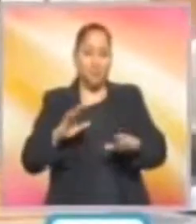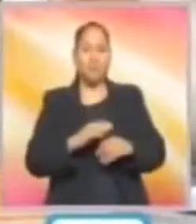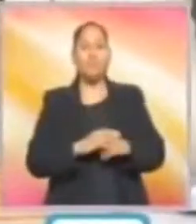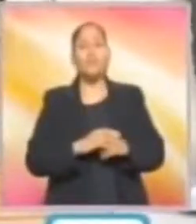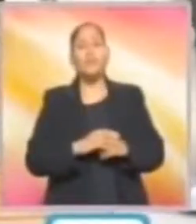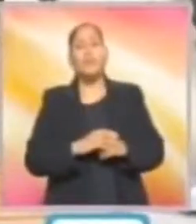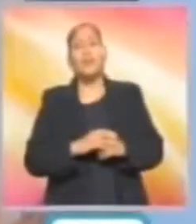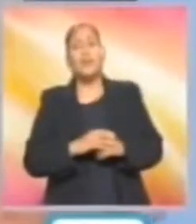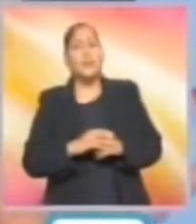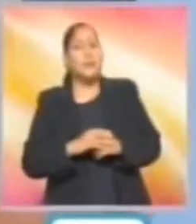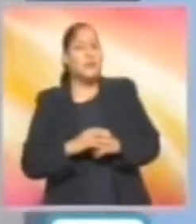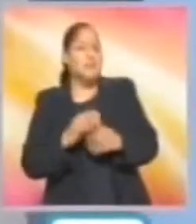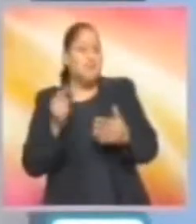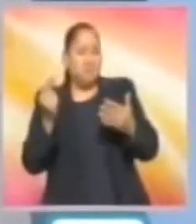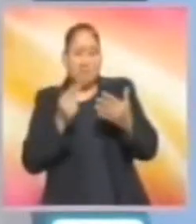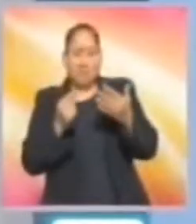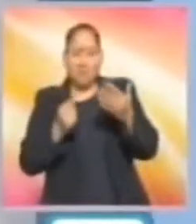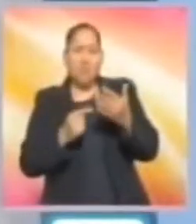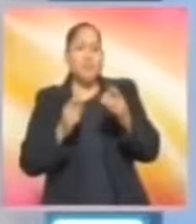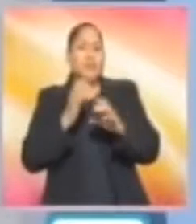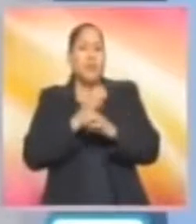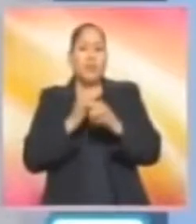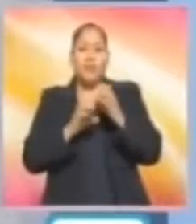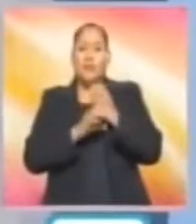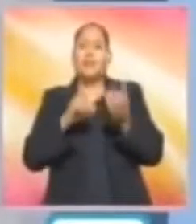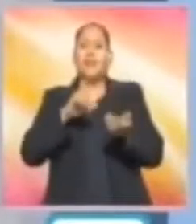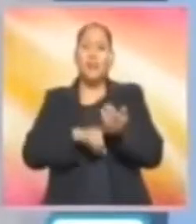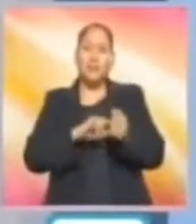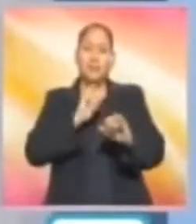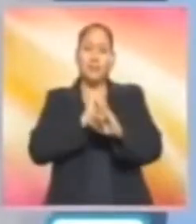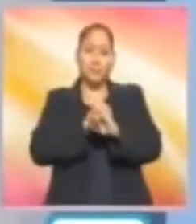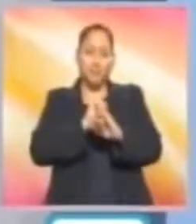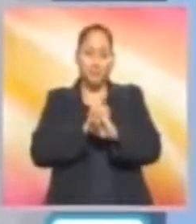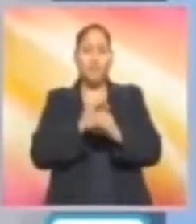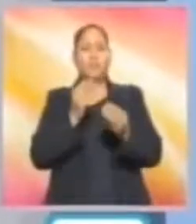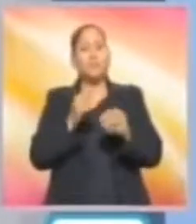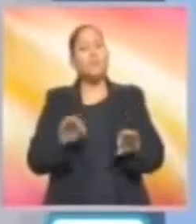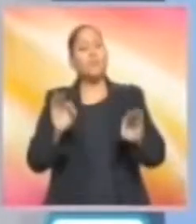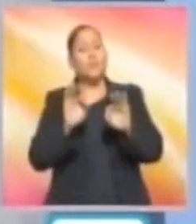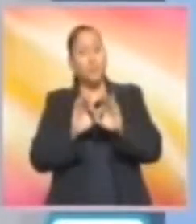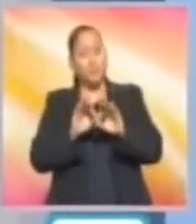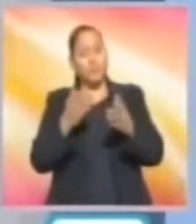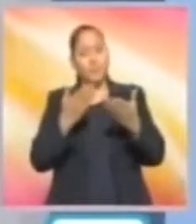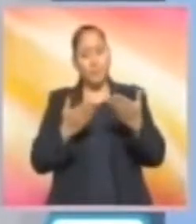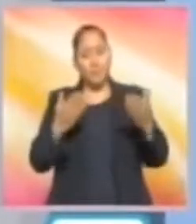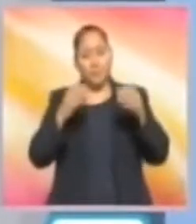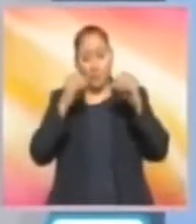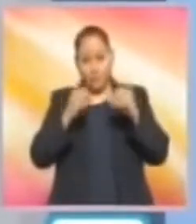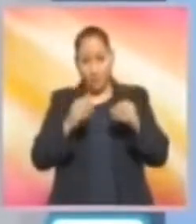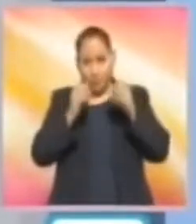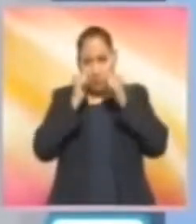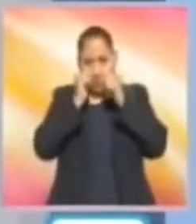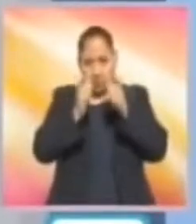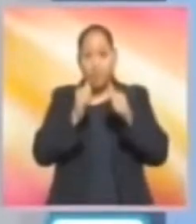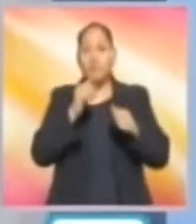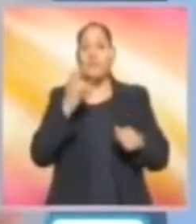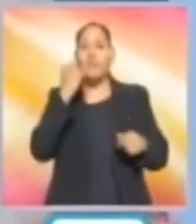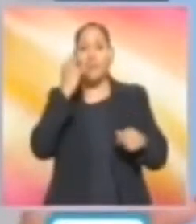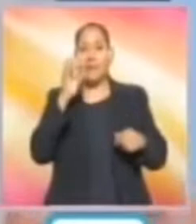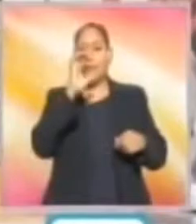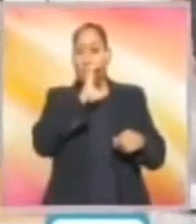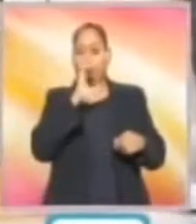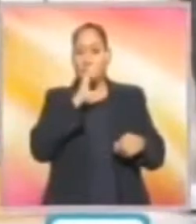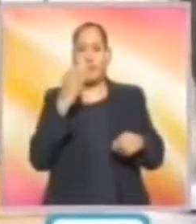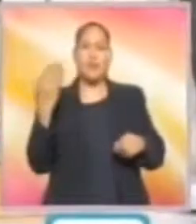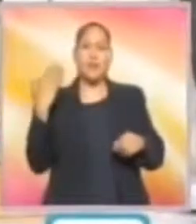ser a través de infinidad de cosas que suceden en Internet. Y el punto fundamental que ahora nos ocupa es que, curiosamente, salió